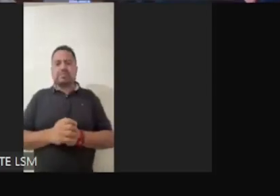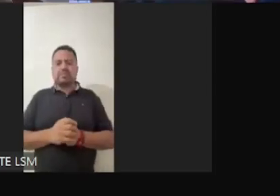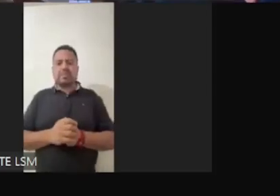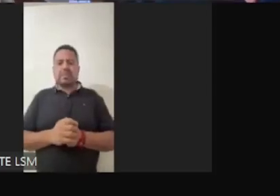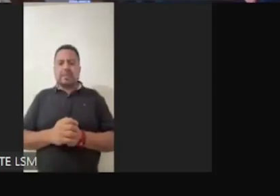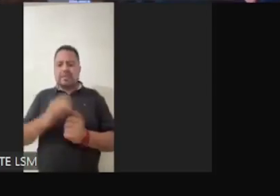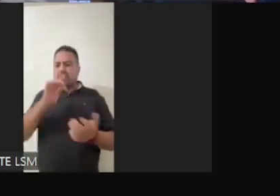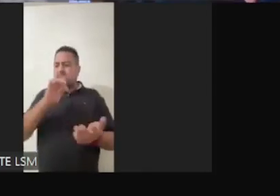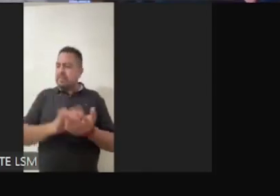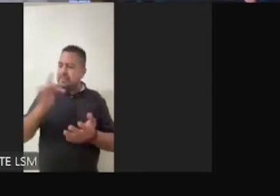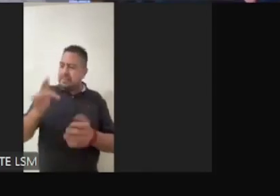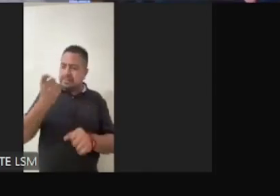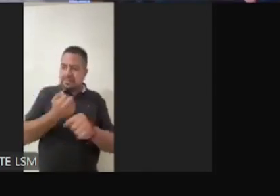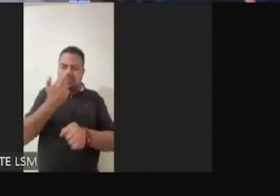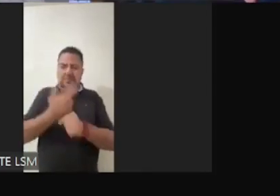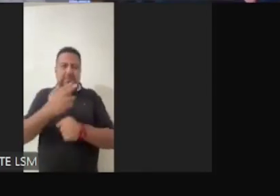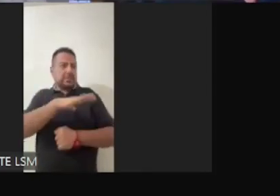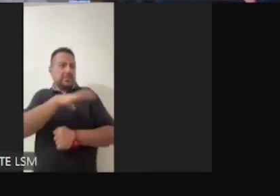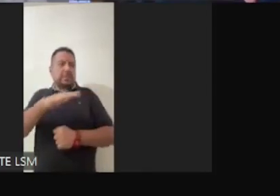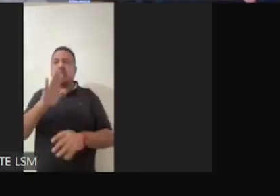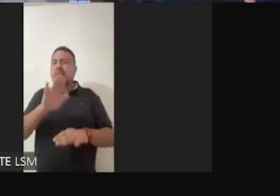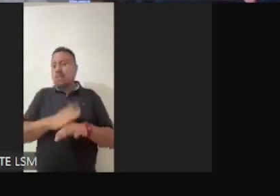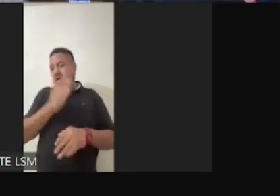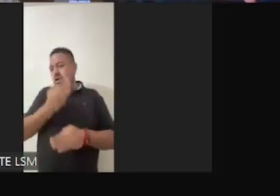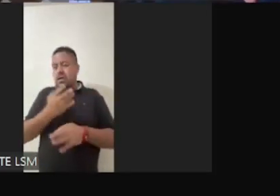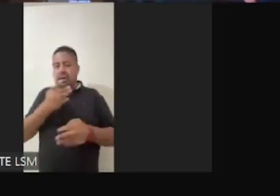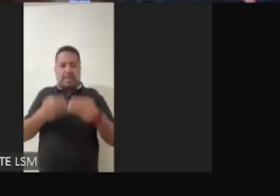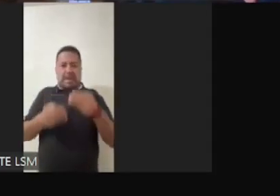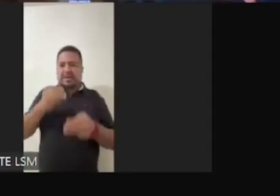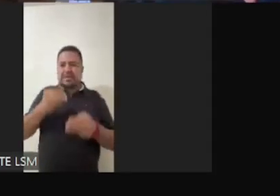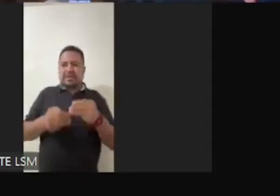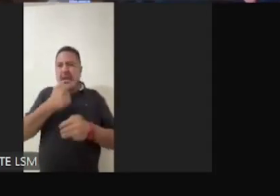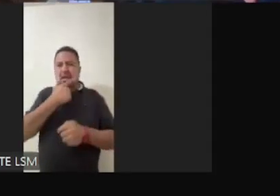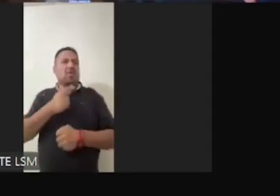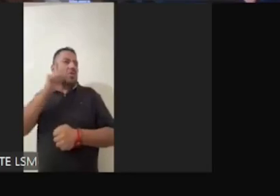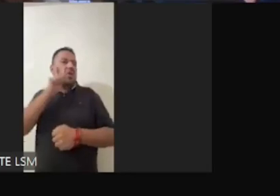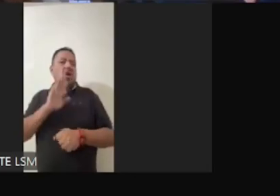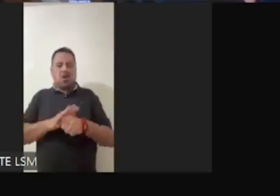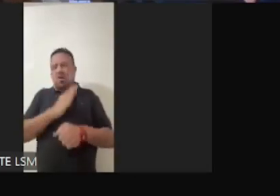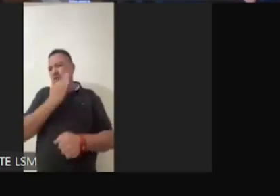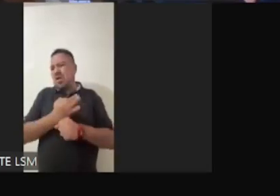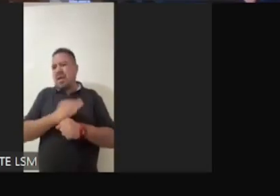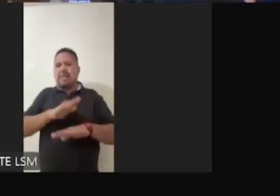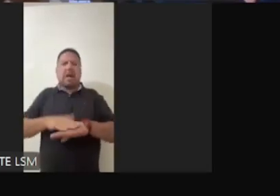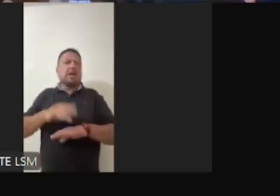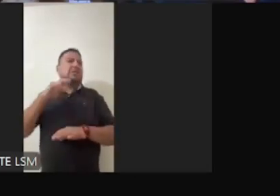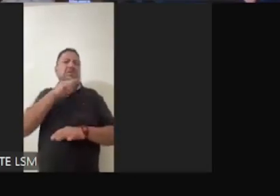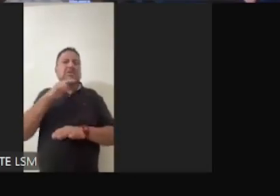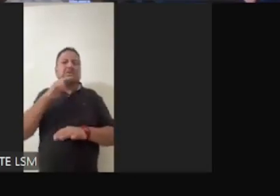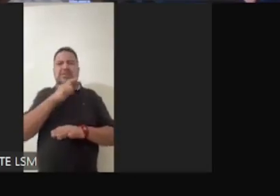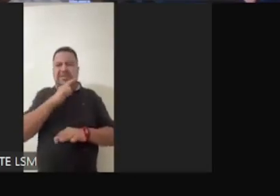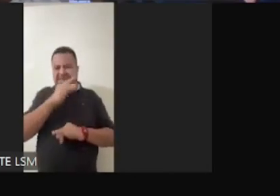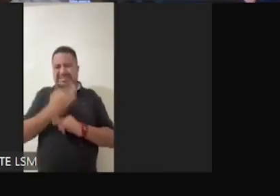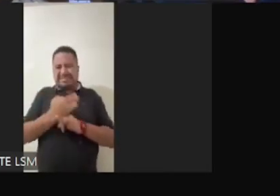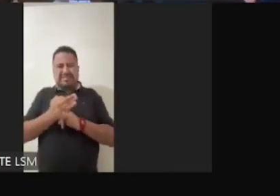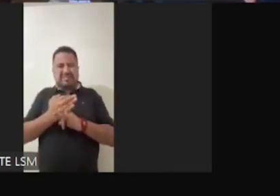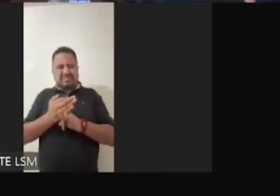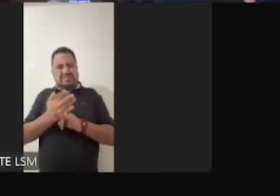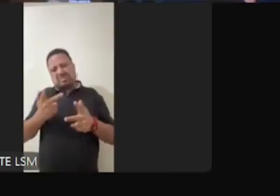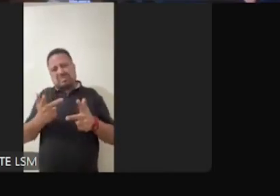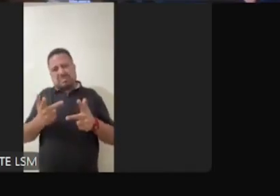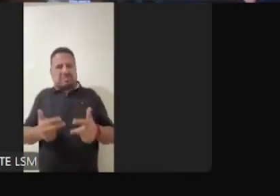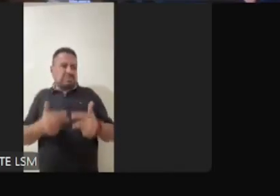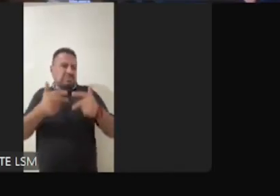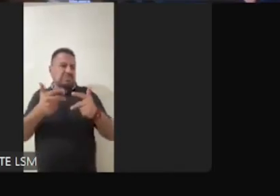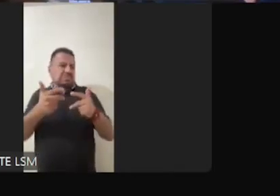Gracias secretaria general magistradas magistrado a efecto de agilizar los trabajos de la presente sesión de resolución